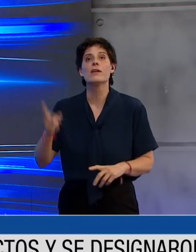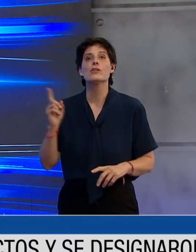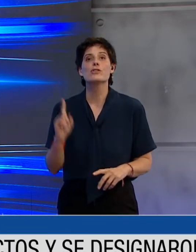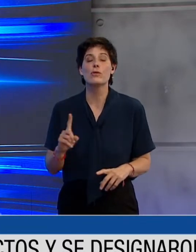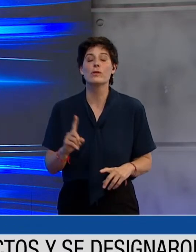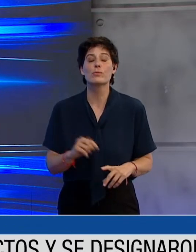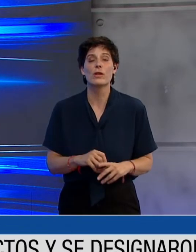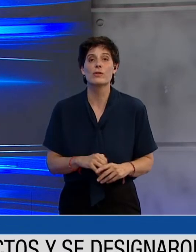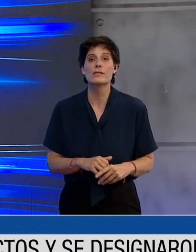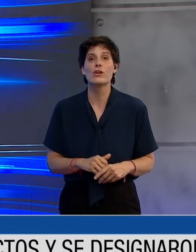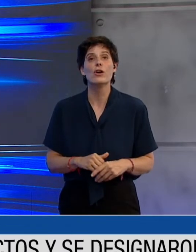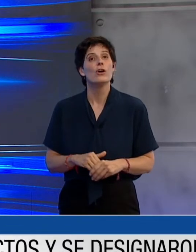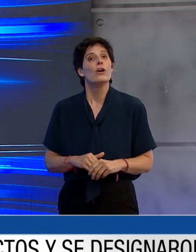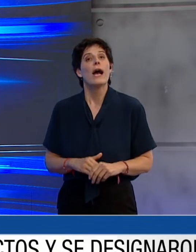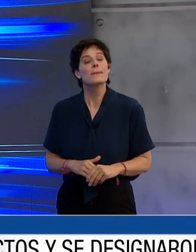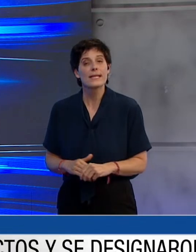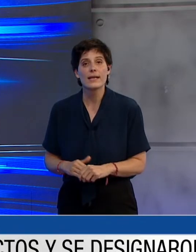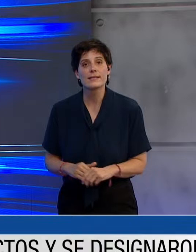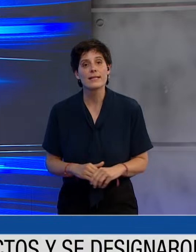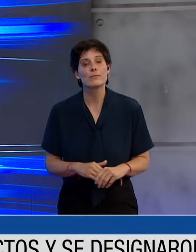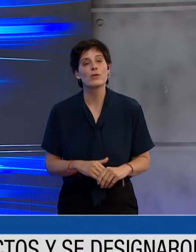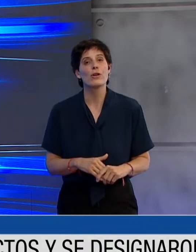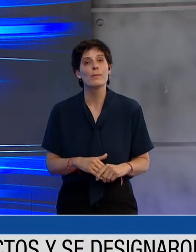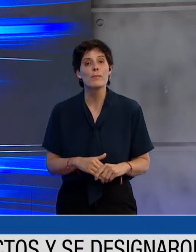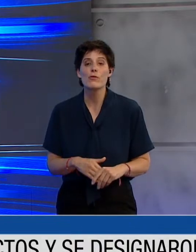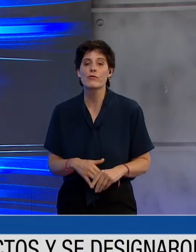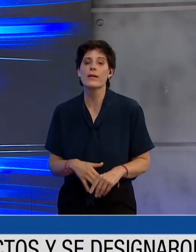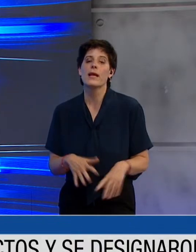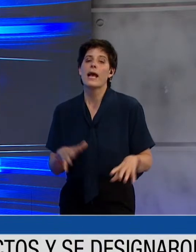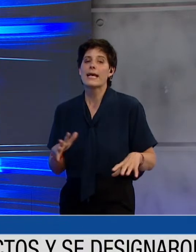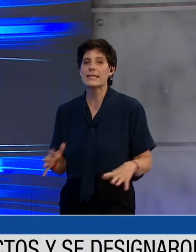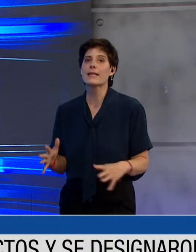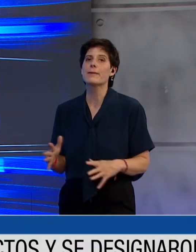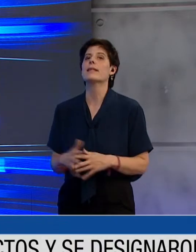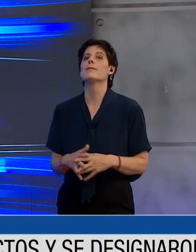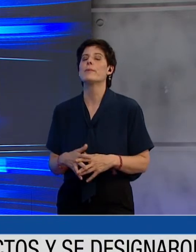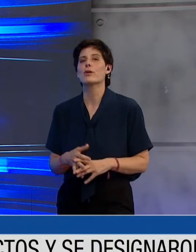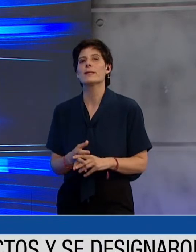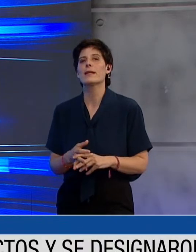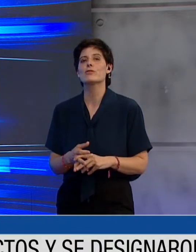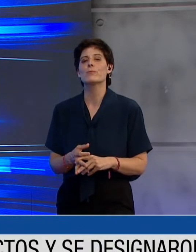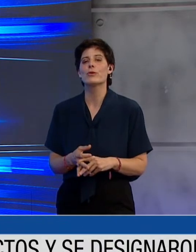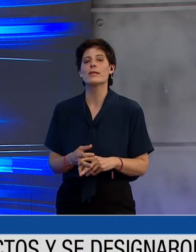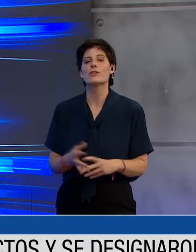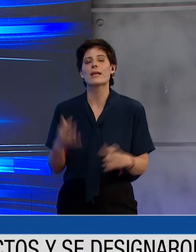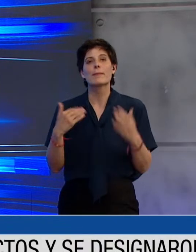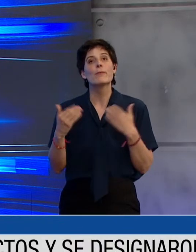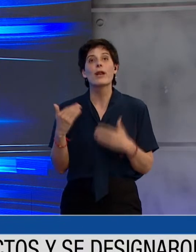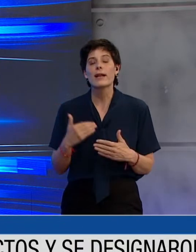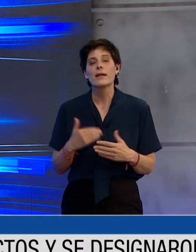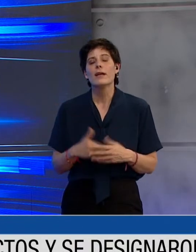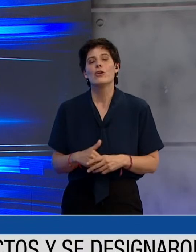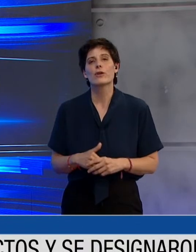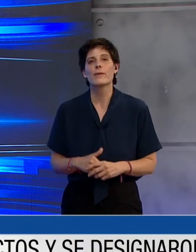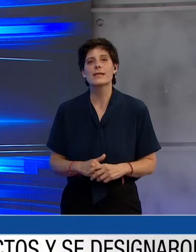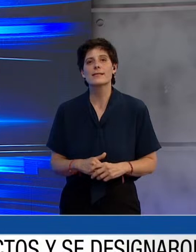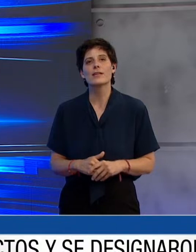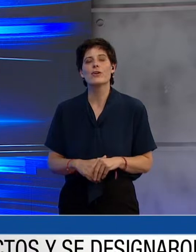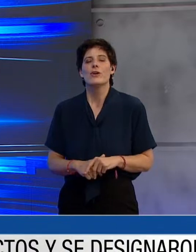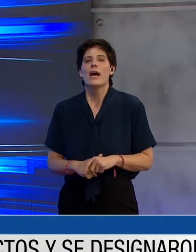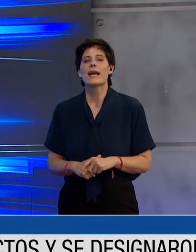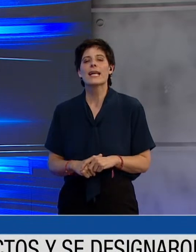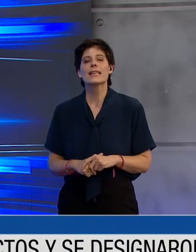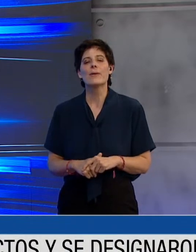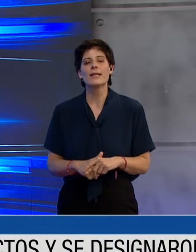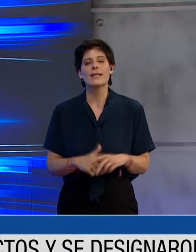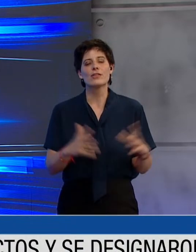unanimidad, solo un diputado decidió abstenerse, el diputado López Murphy, así que también tenemos para comentarles un poco de eso y rememorar lo que había